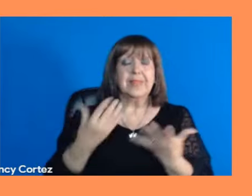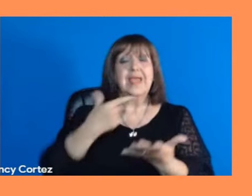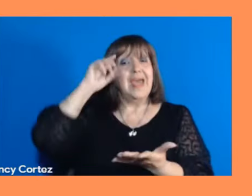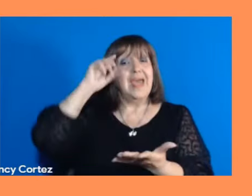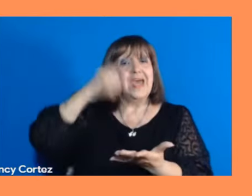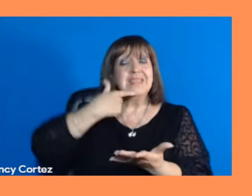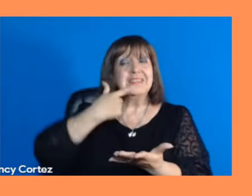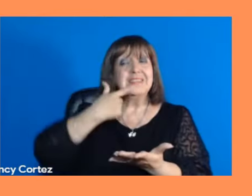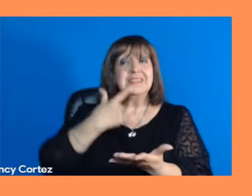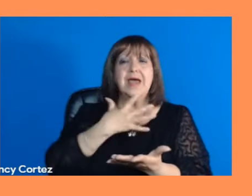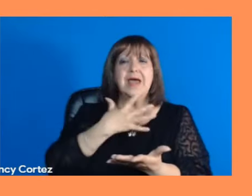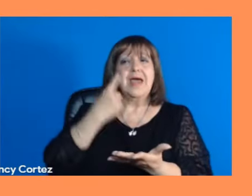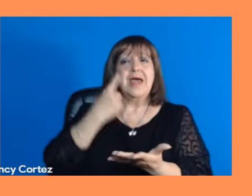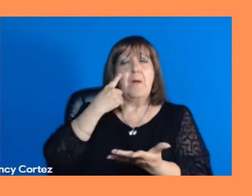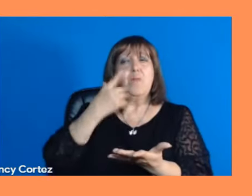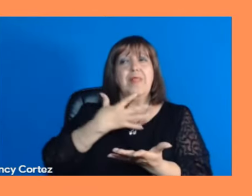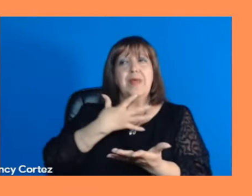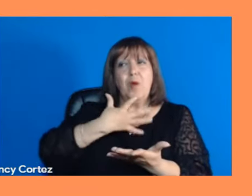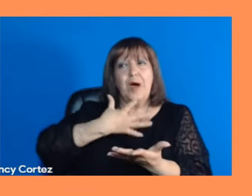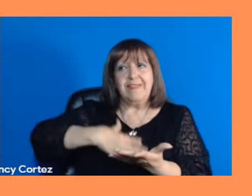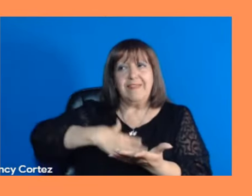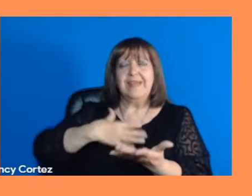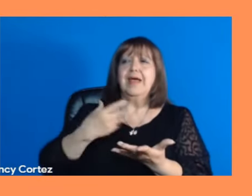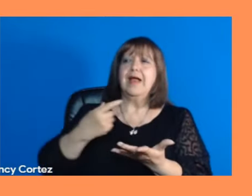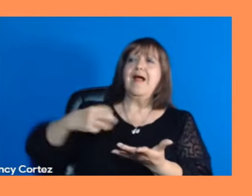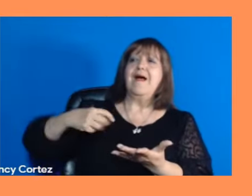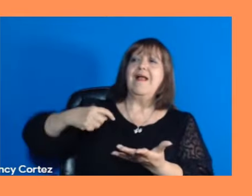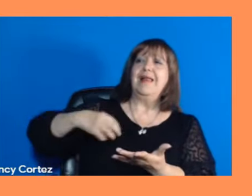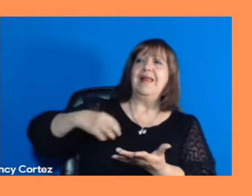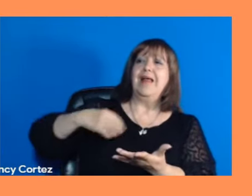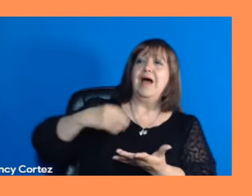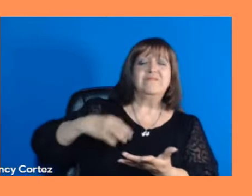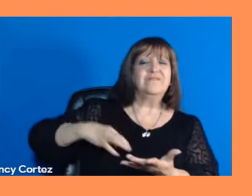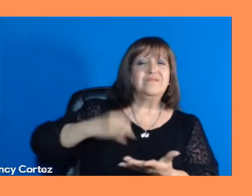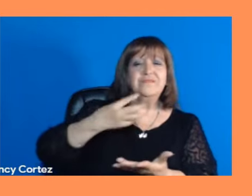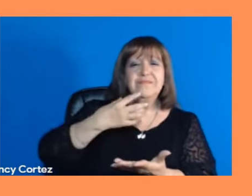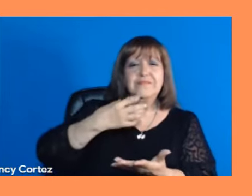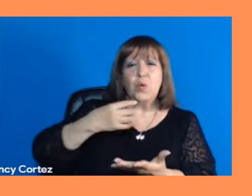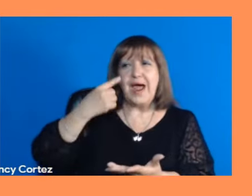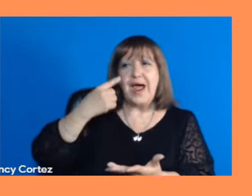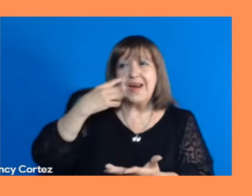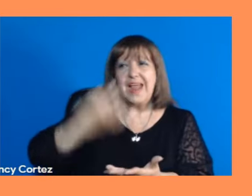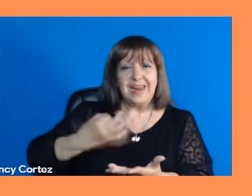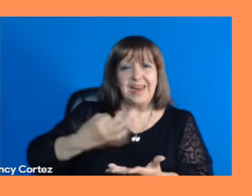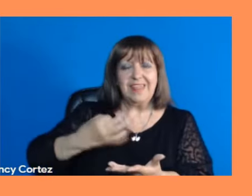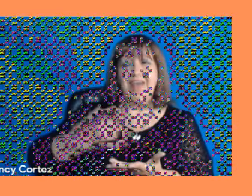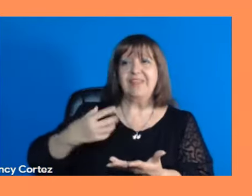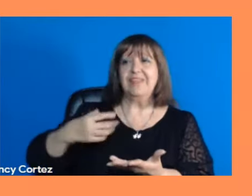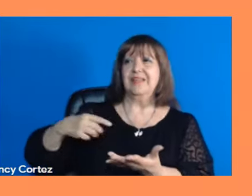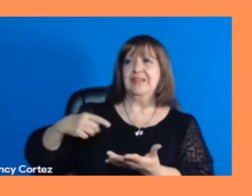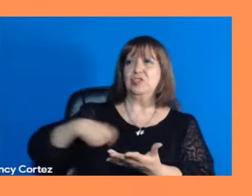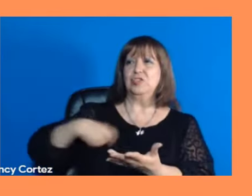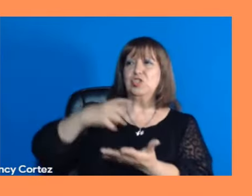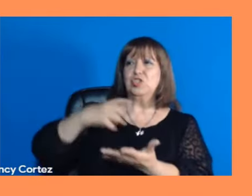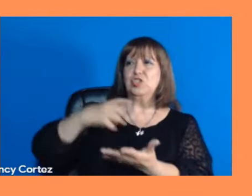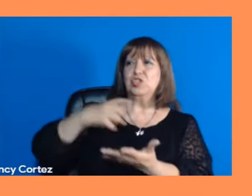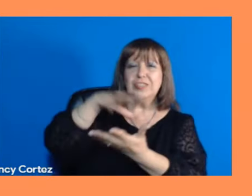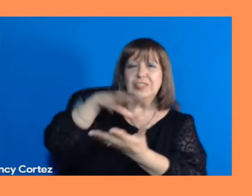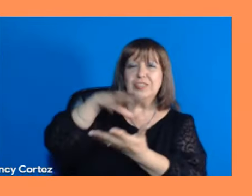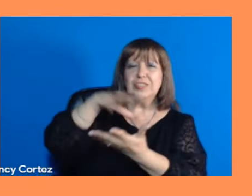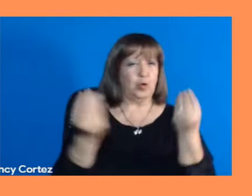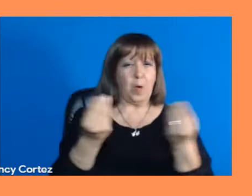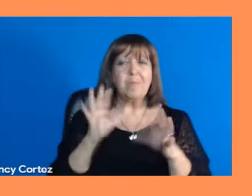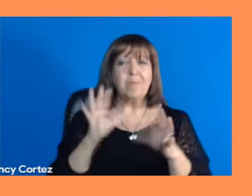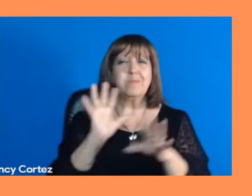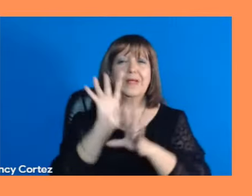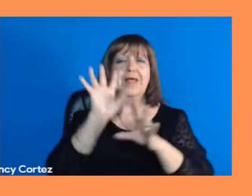sociales para pensar, interpretar y abordar en las escuelas las situaciones de violencia de género desde un posicionamiento que contemple